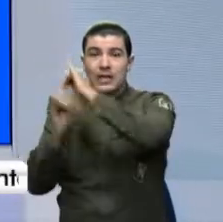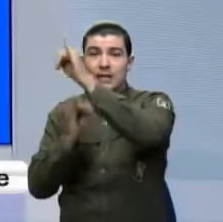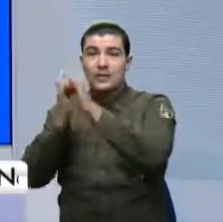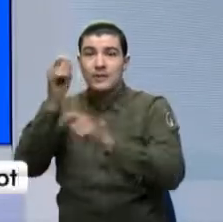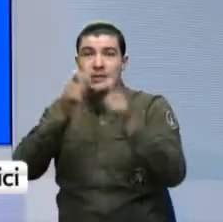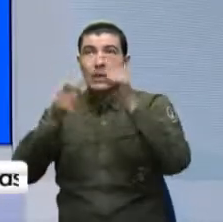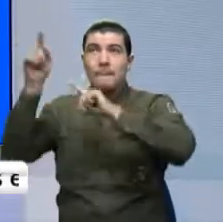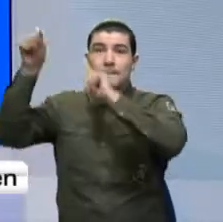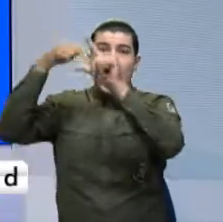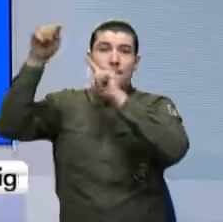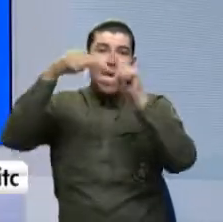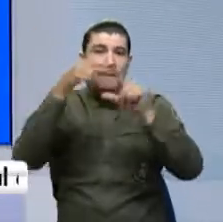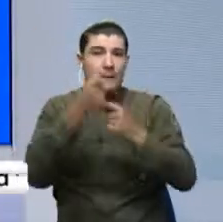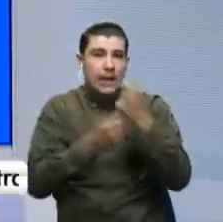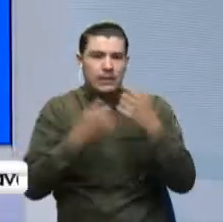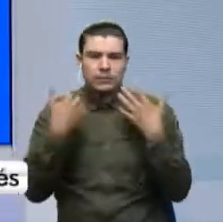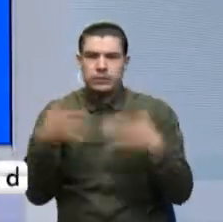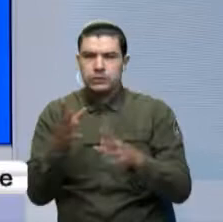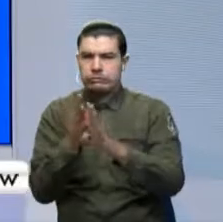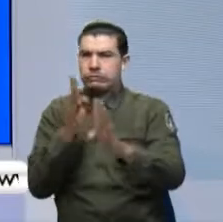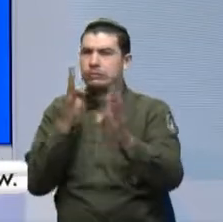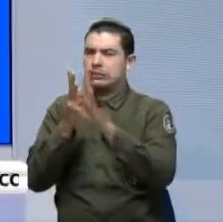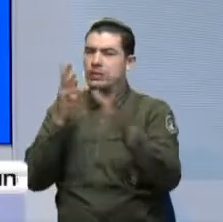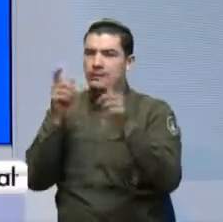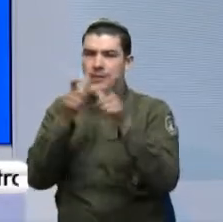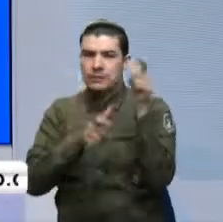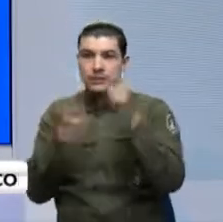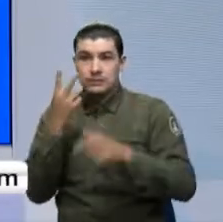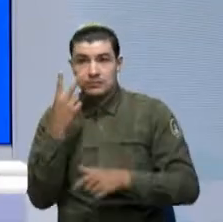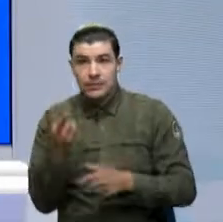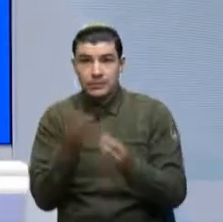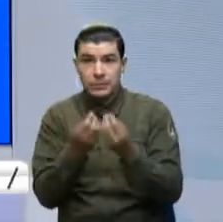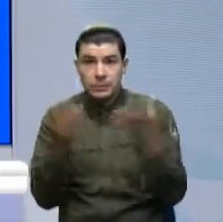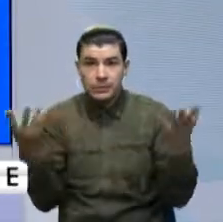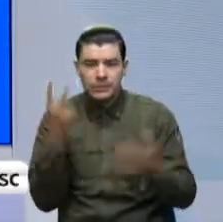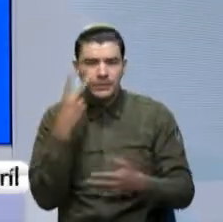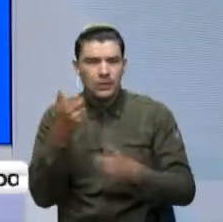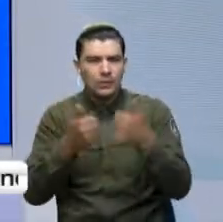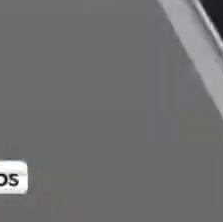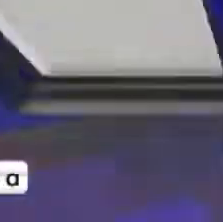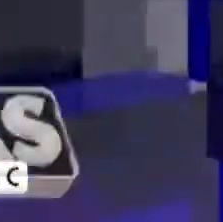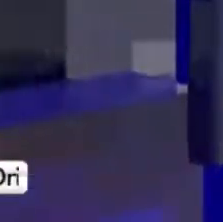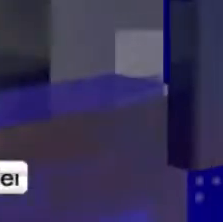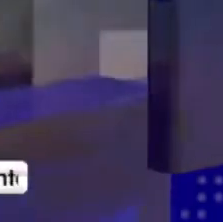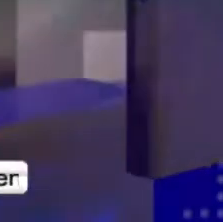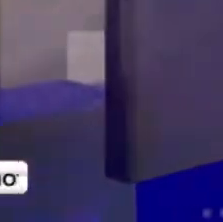lo confirmó nuestro compañero Jorge Colmenares. Buenas tardes, ¿y cuál es la situación?